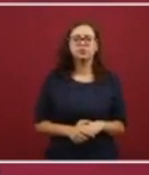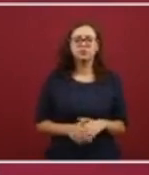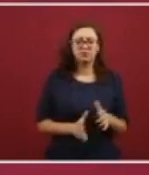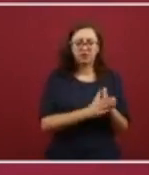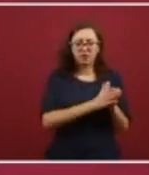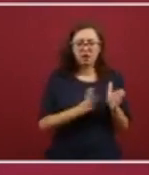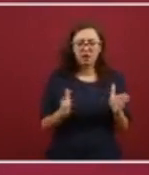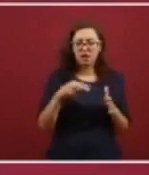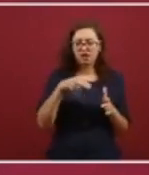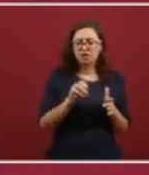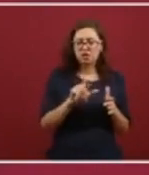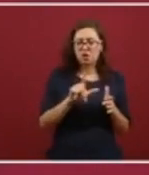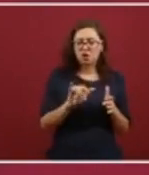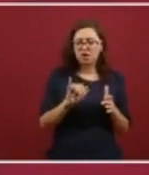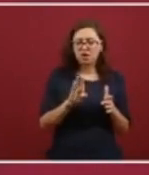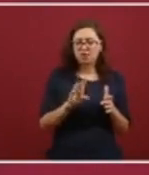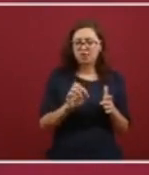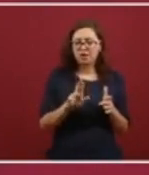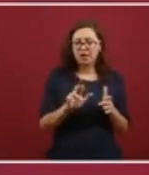Neoliberalismo,